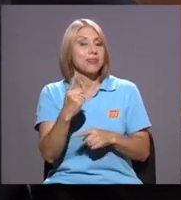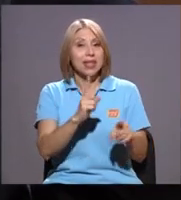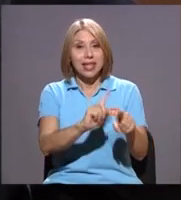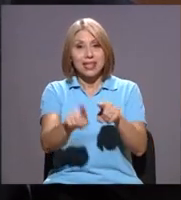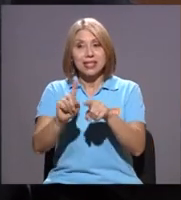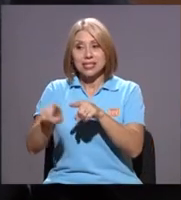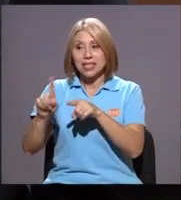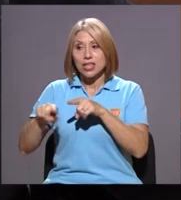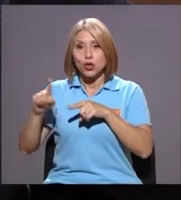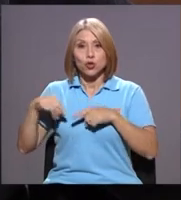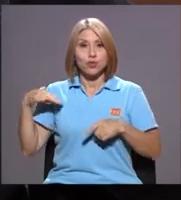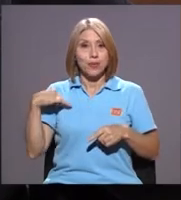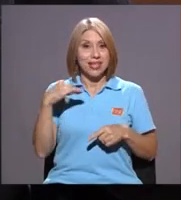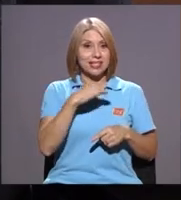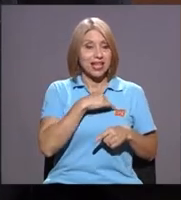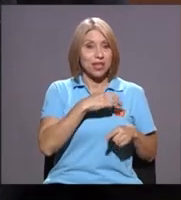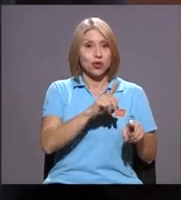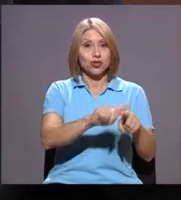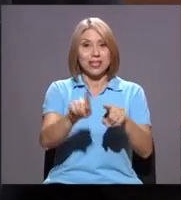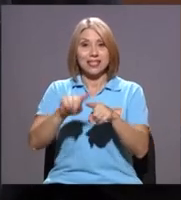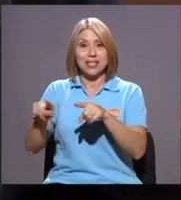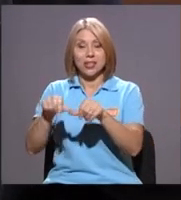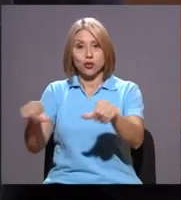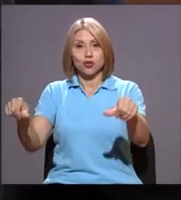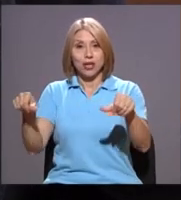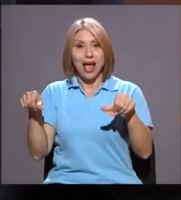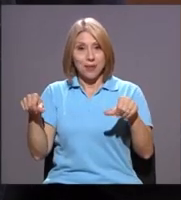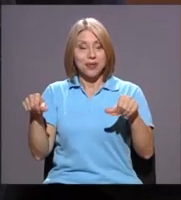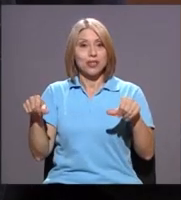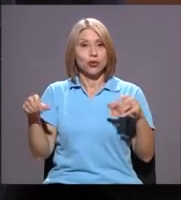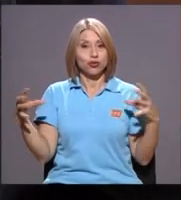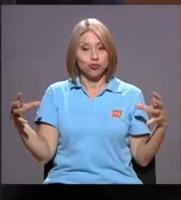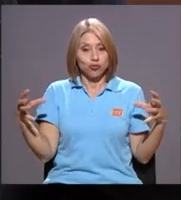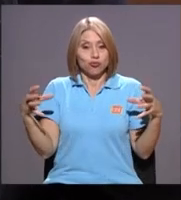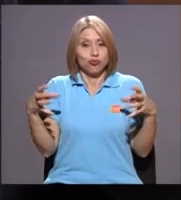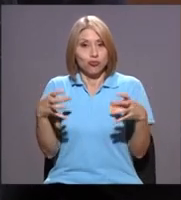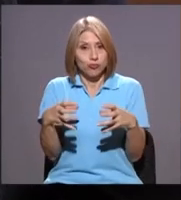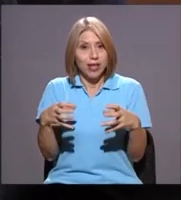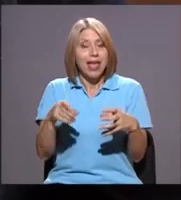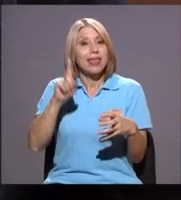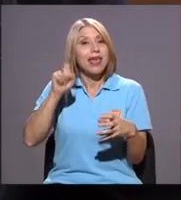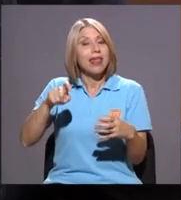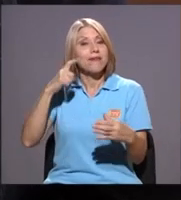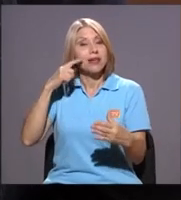distintos ministerios y de los distintos ámbitos que de alguna manera tienen que estar reflejadas